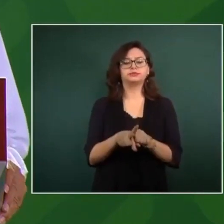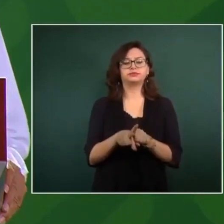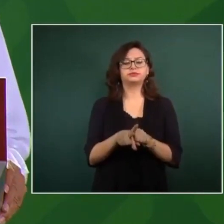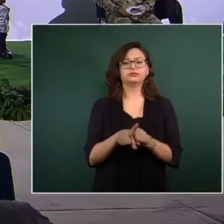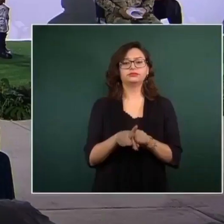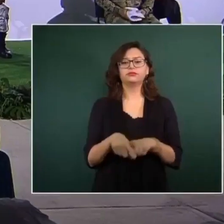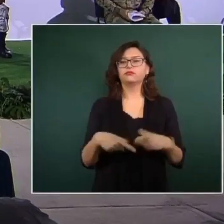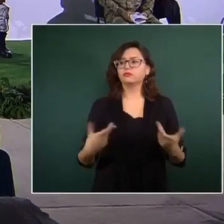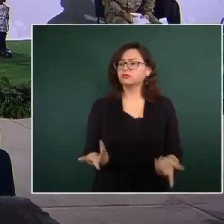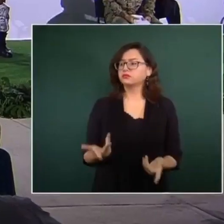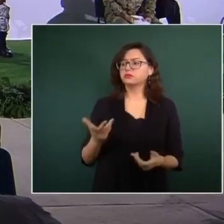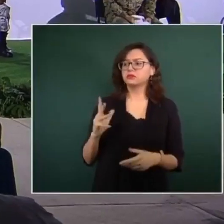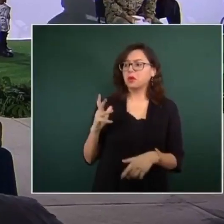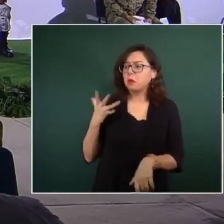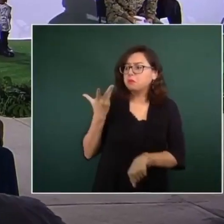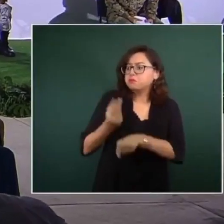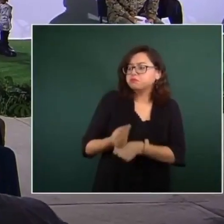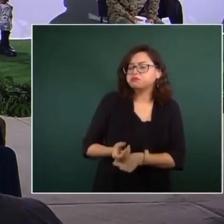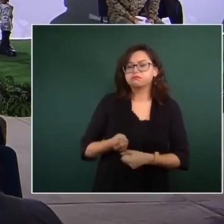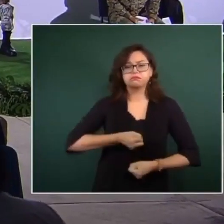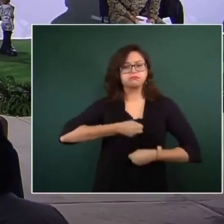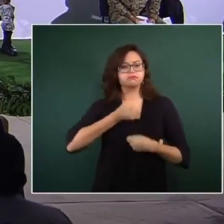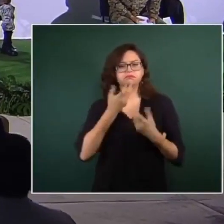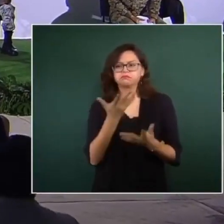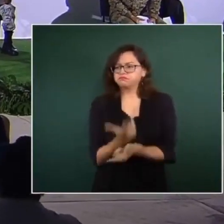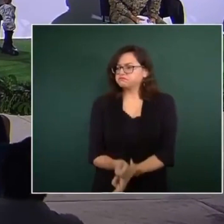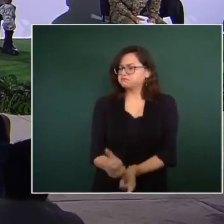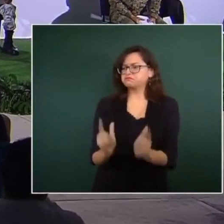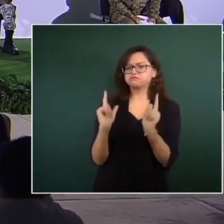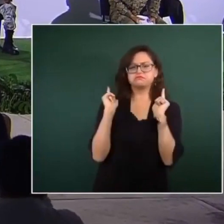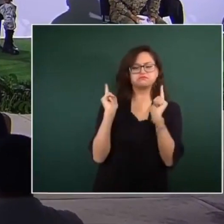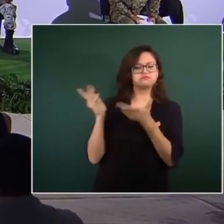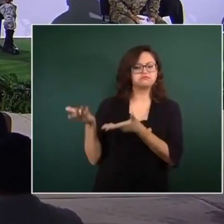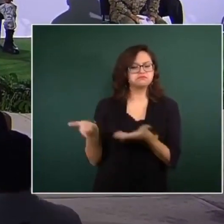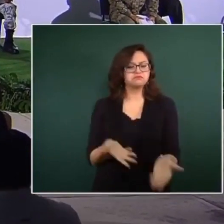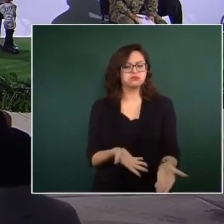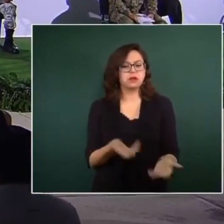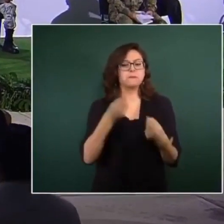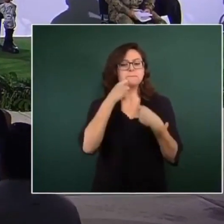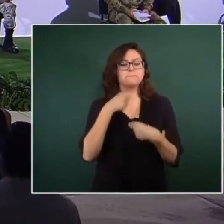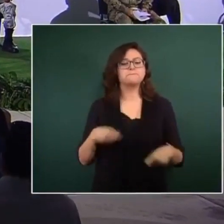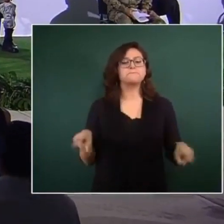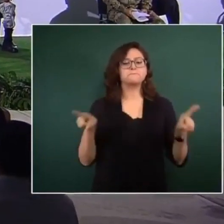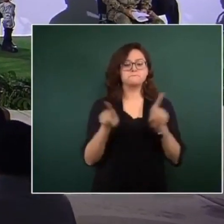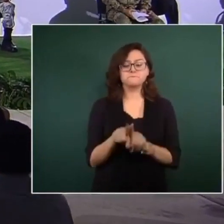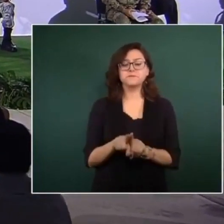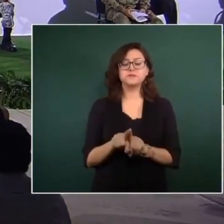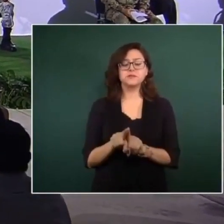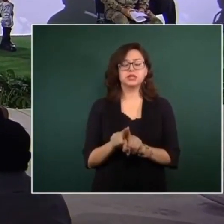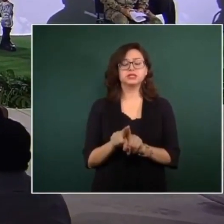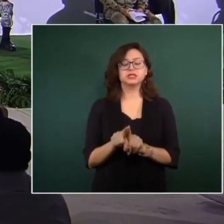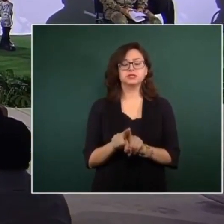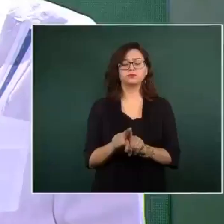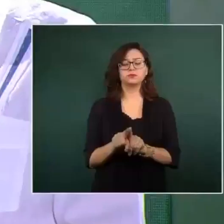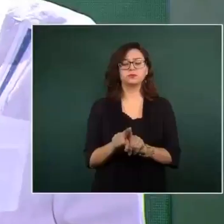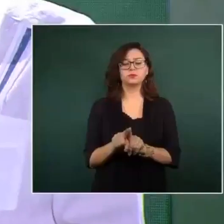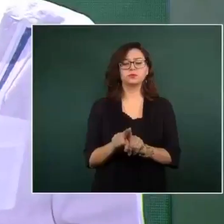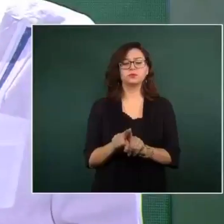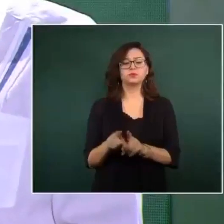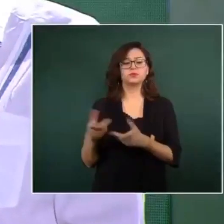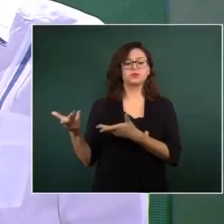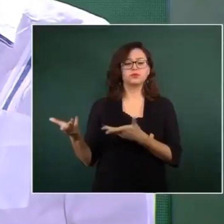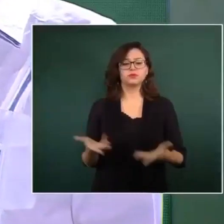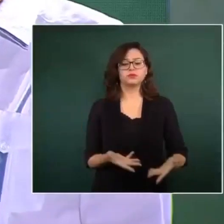en que deben declarar todos los señalados por los hoya entre ellos el ex presidente peña nieto también respondía al es presidente